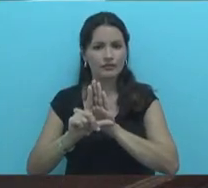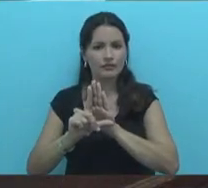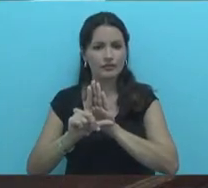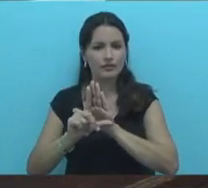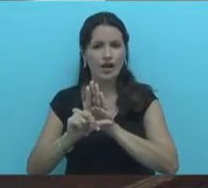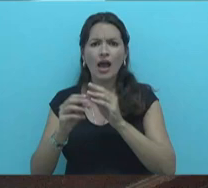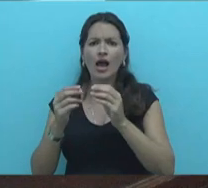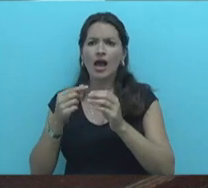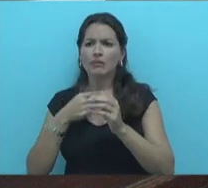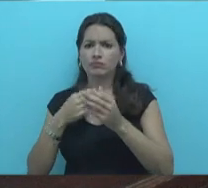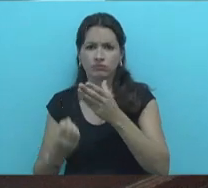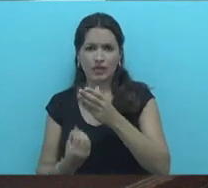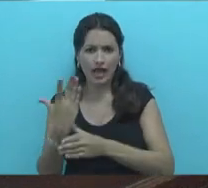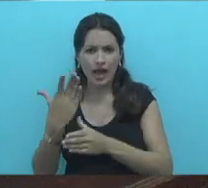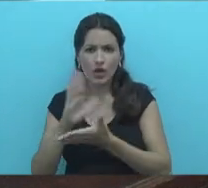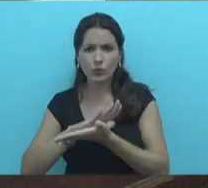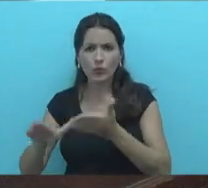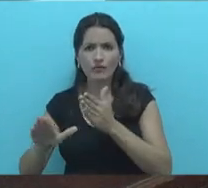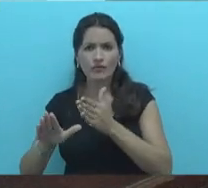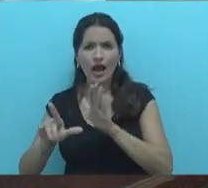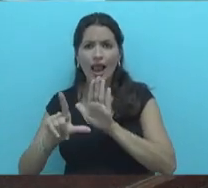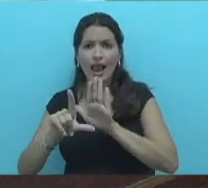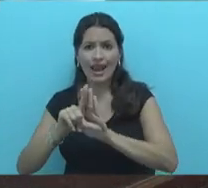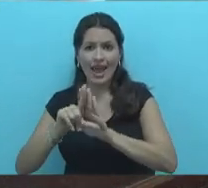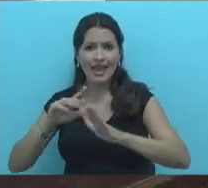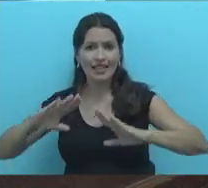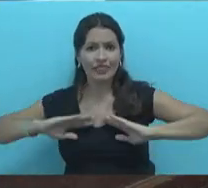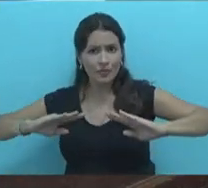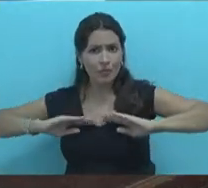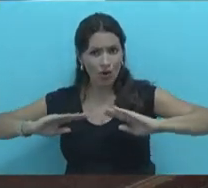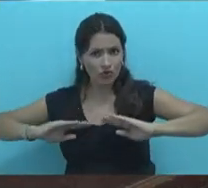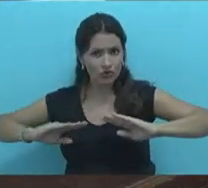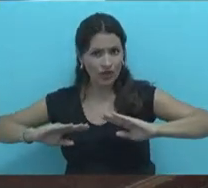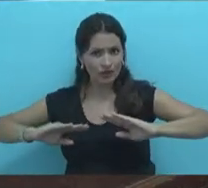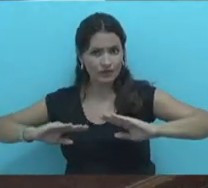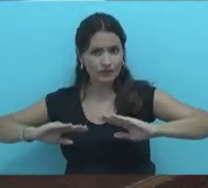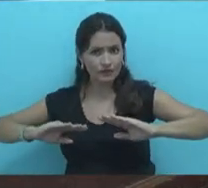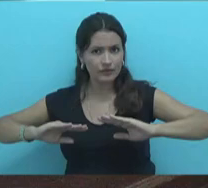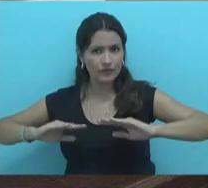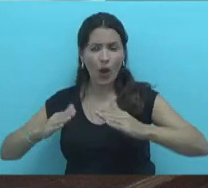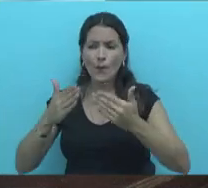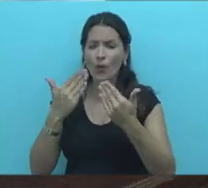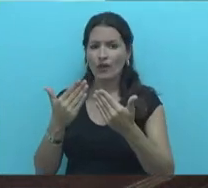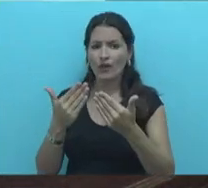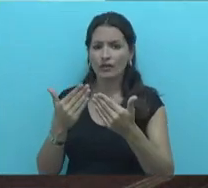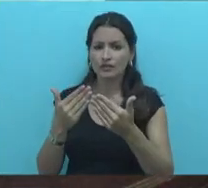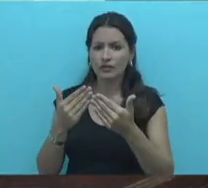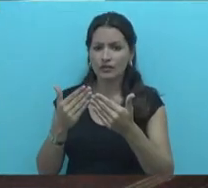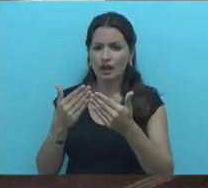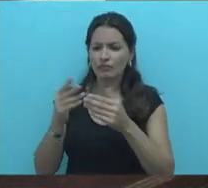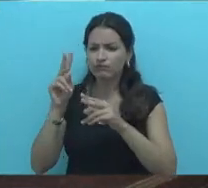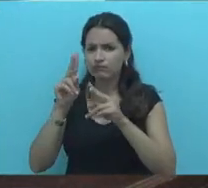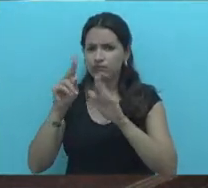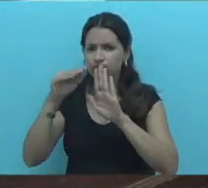ley del deporte, que reconoce todos los subsistemas previstos que